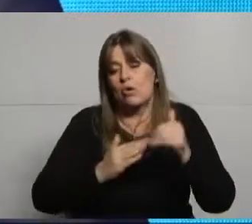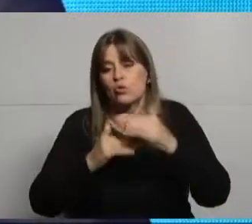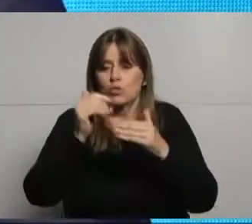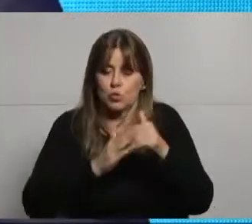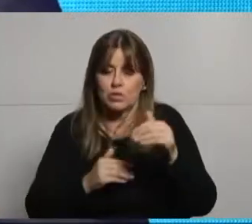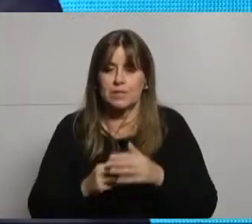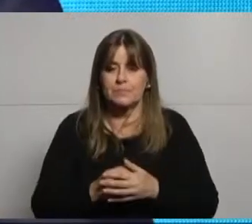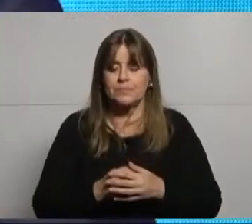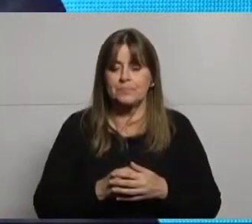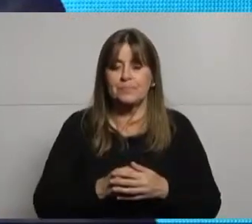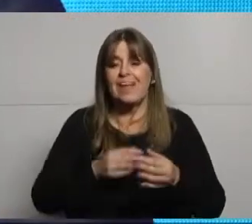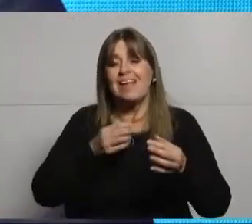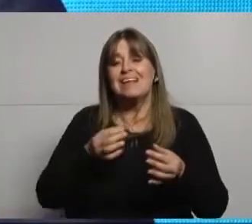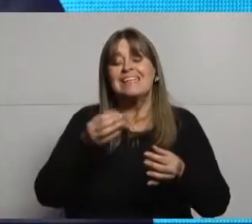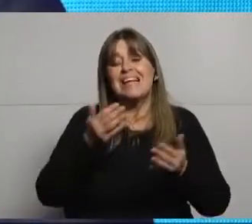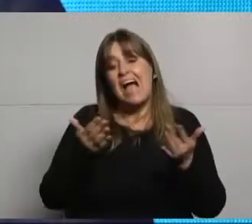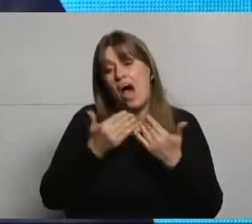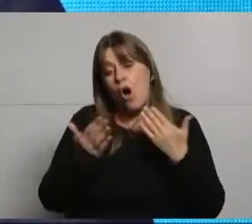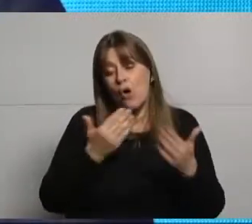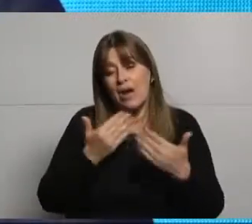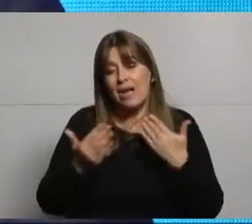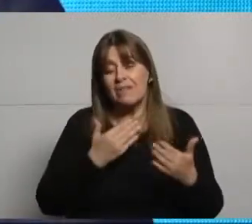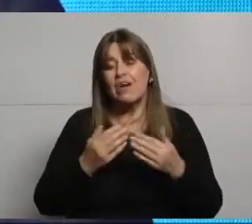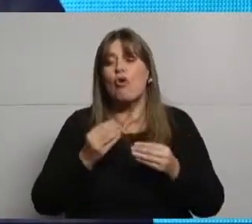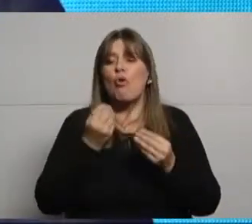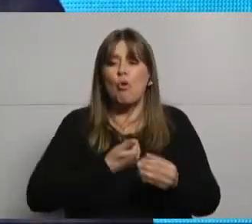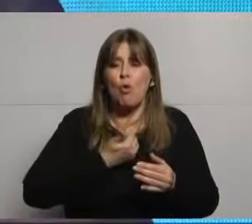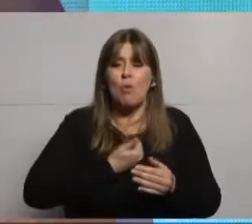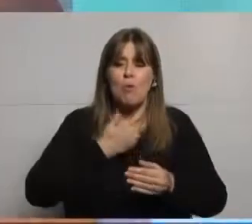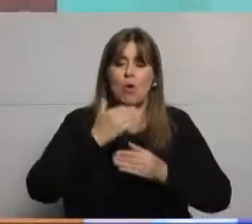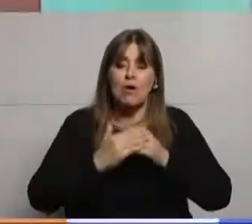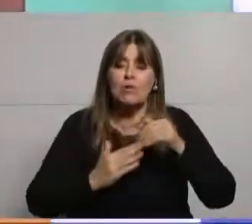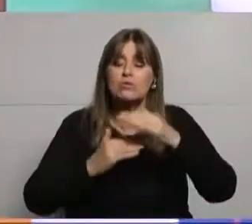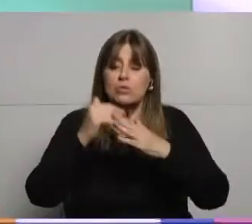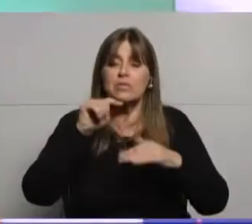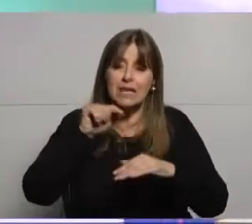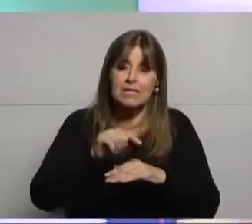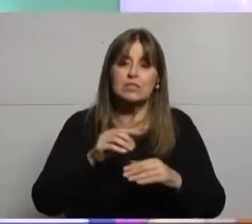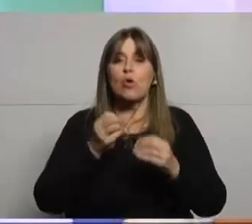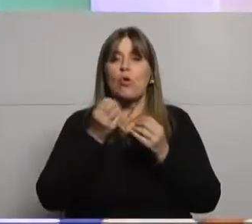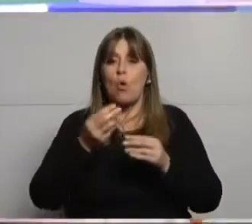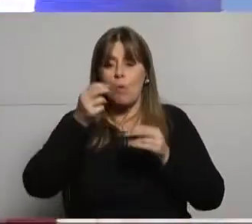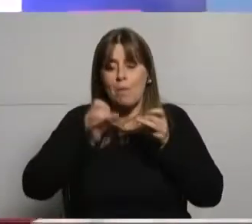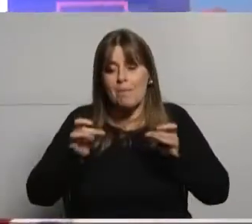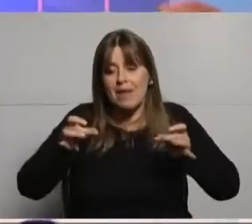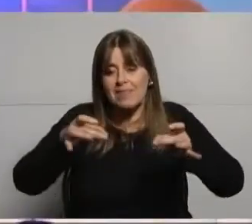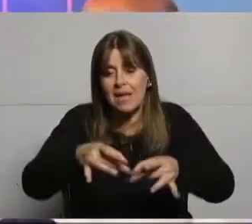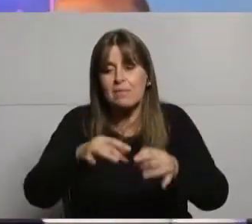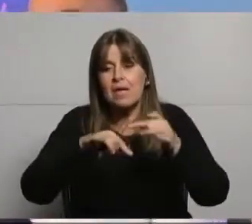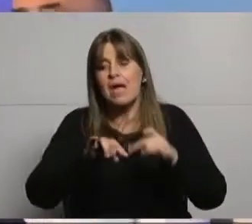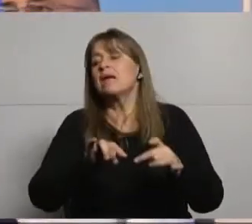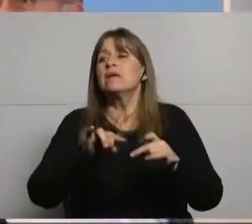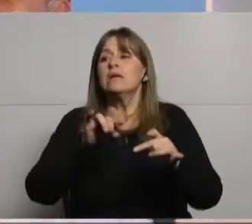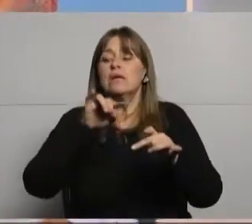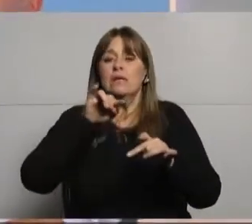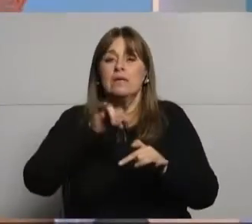Exacto. Y ese es el diálogo que creo que es el que se viene, o sea, cómo se construye esto y cómo la pandemia, en tanto esta especie